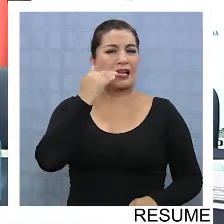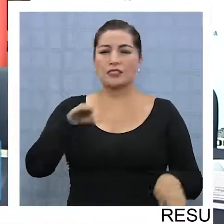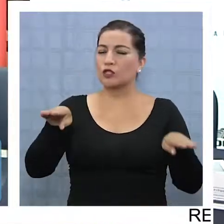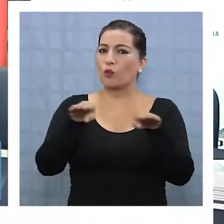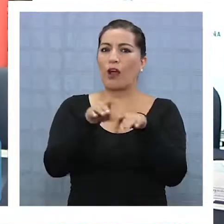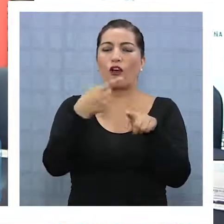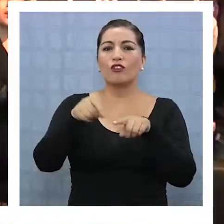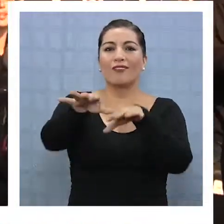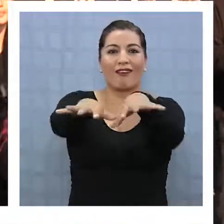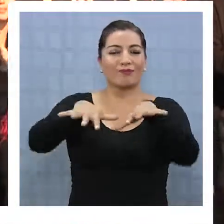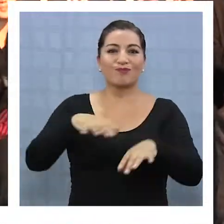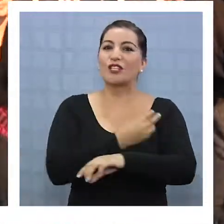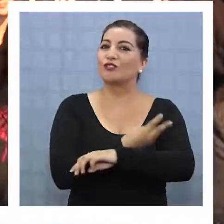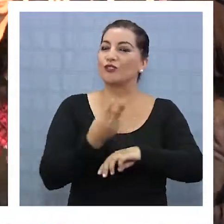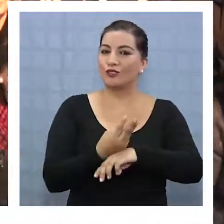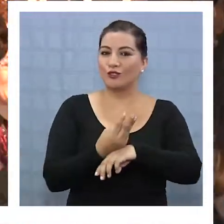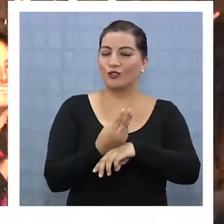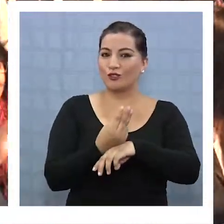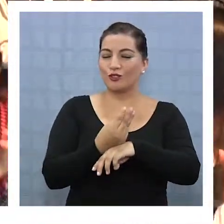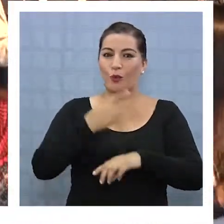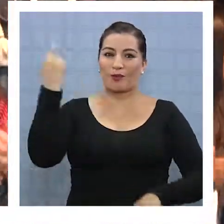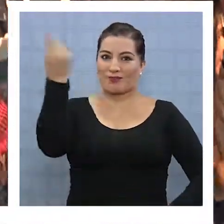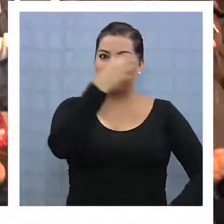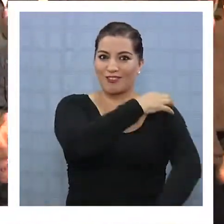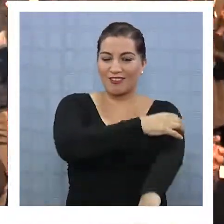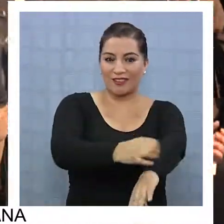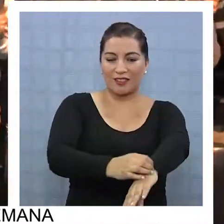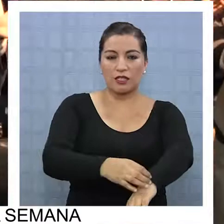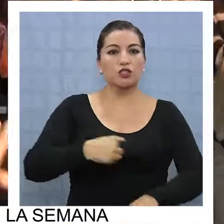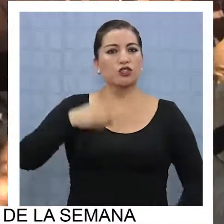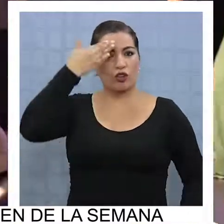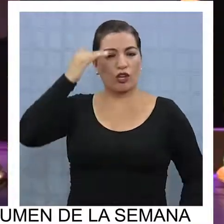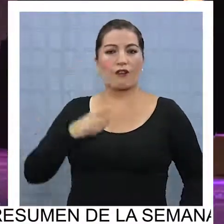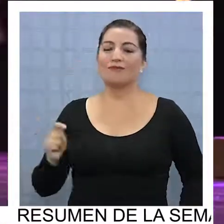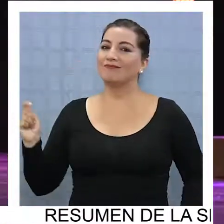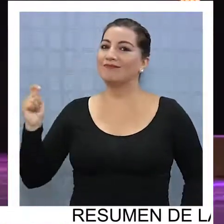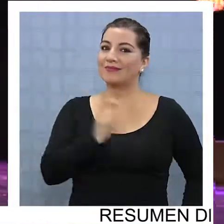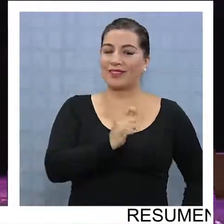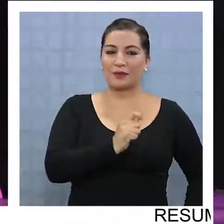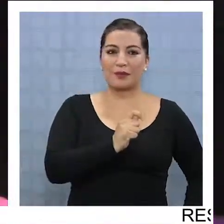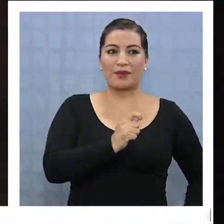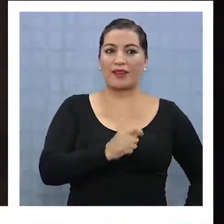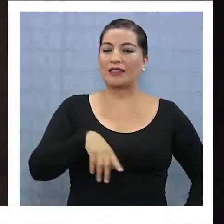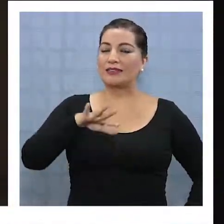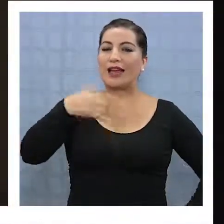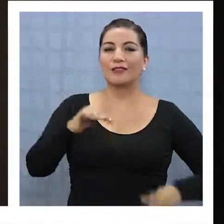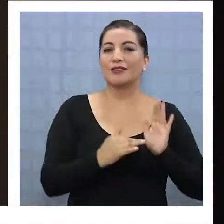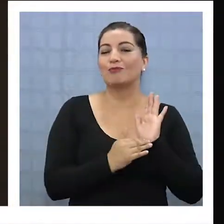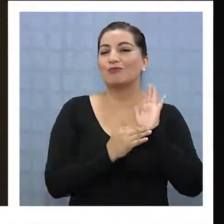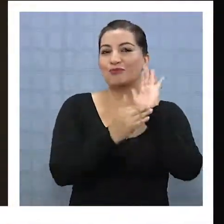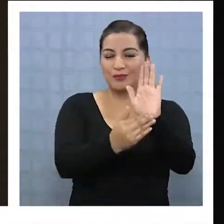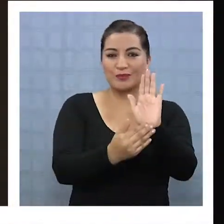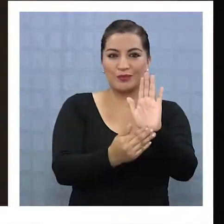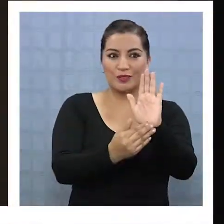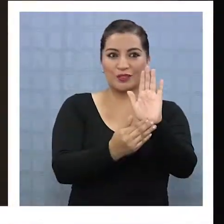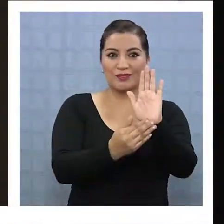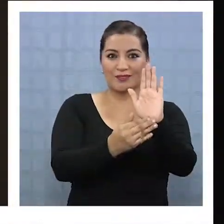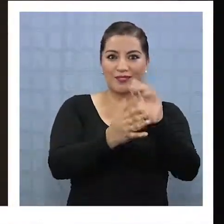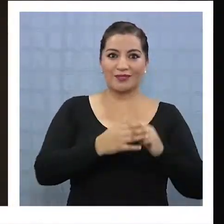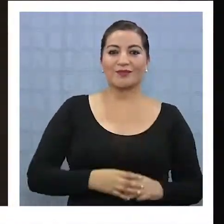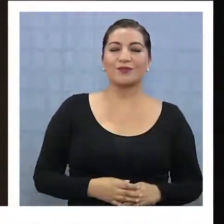evento nacional de estas características, y creo que Tarapacá ya está siendo visualizada por nuestro